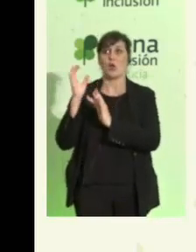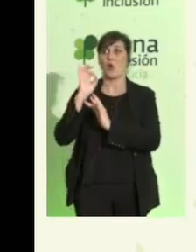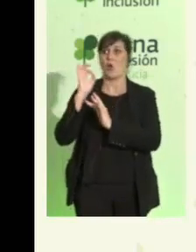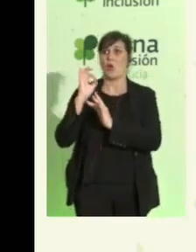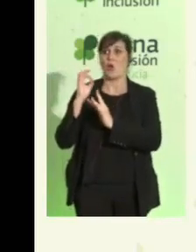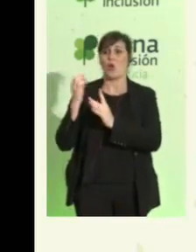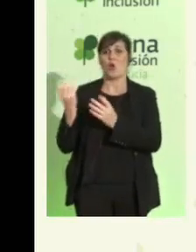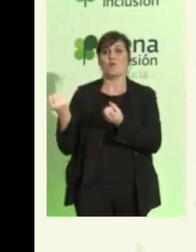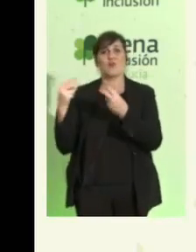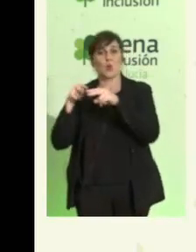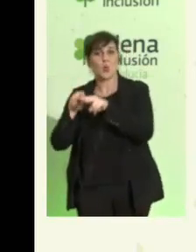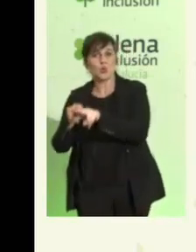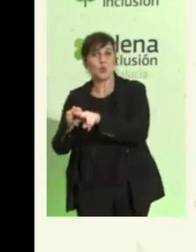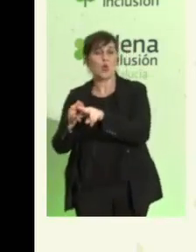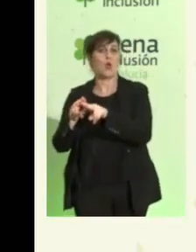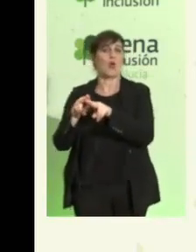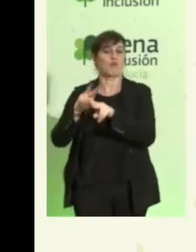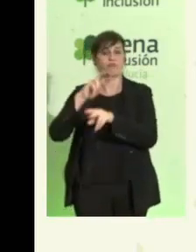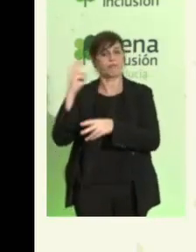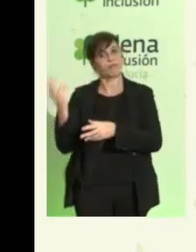y con la que tener una relación.